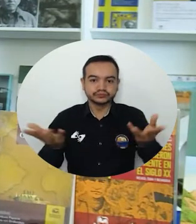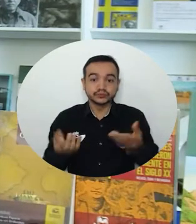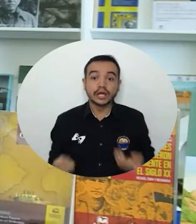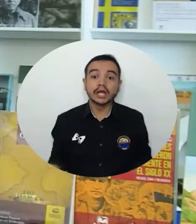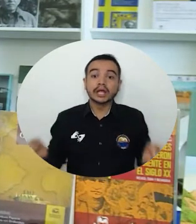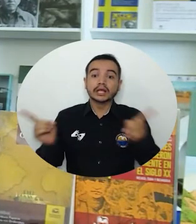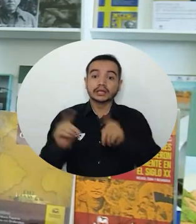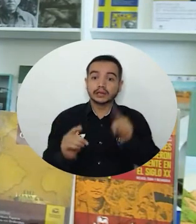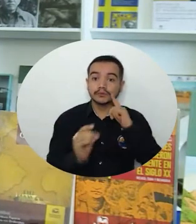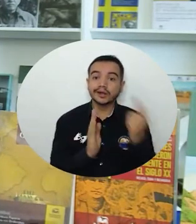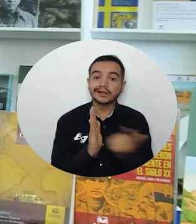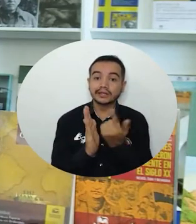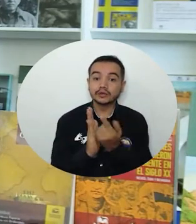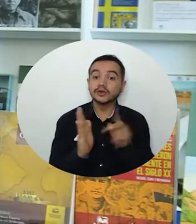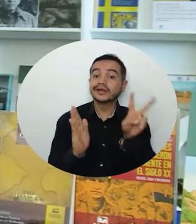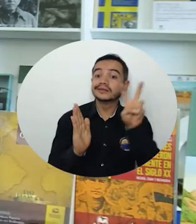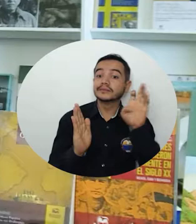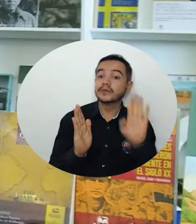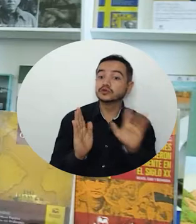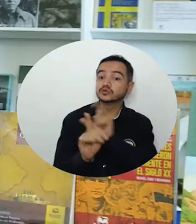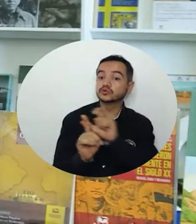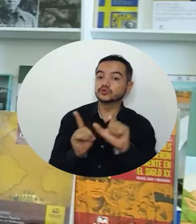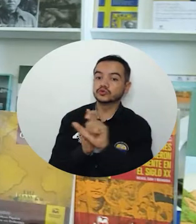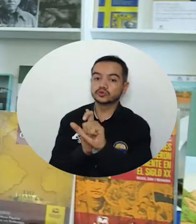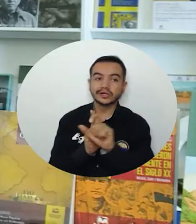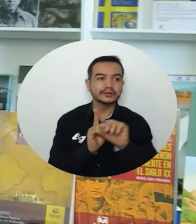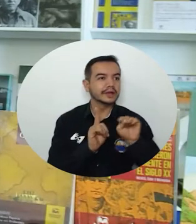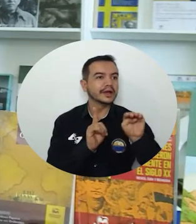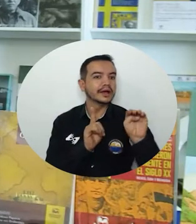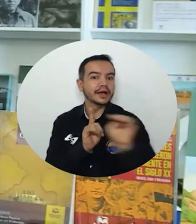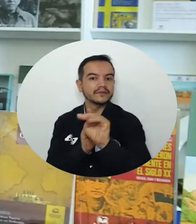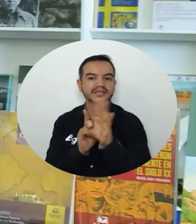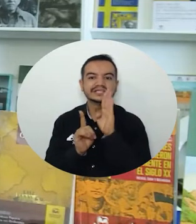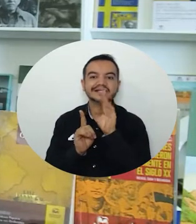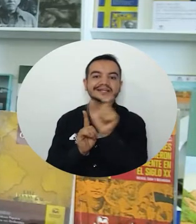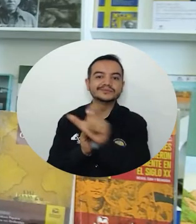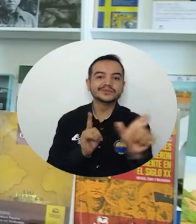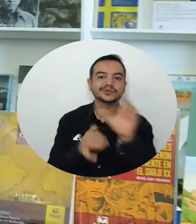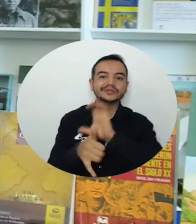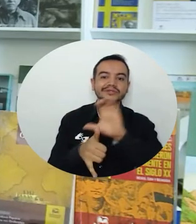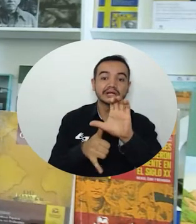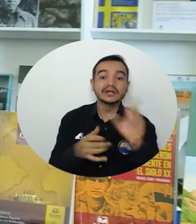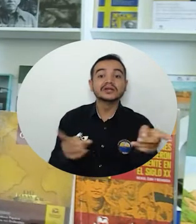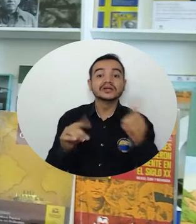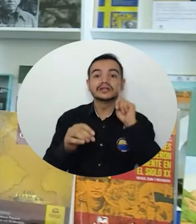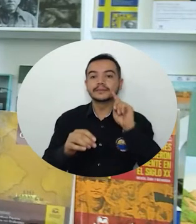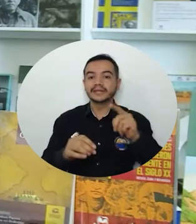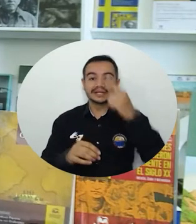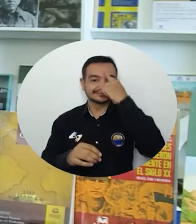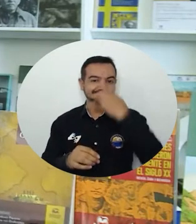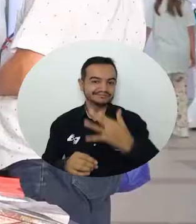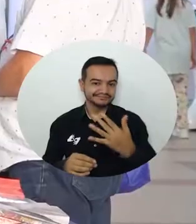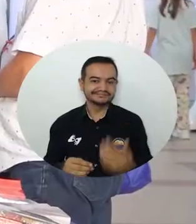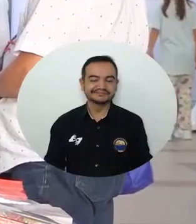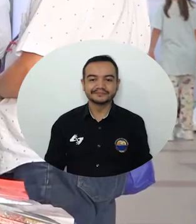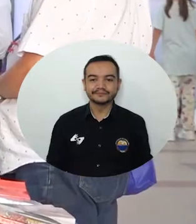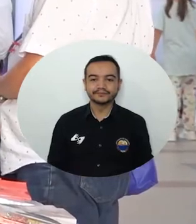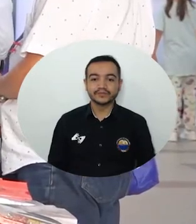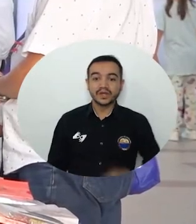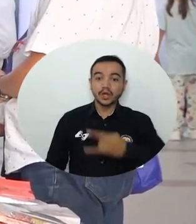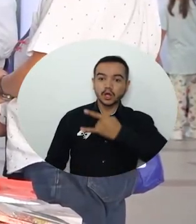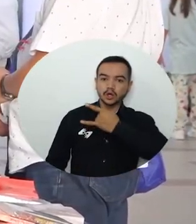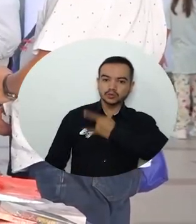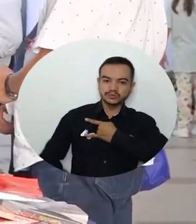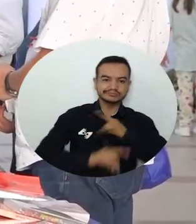culturales que llaman mucho la atención pues, a la sociedad caribeña en general y por supuesto a la sociedad samaria. La presencia